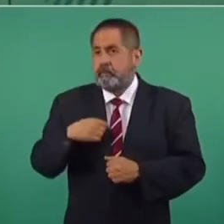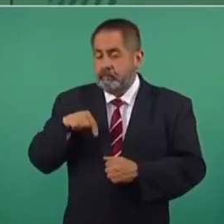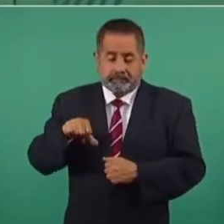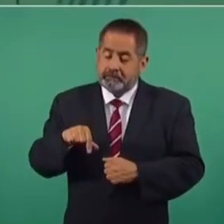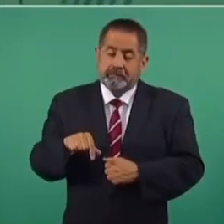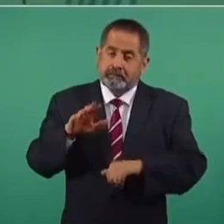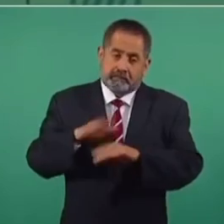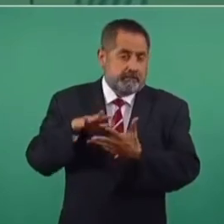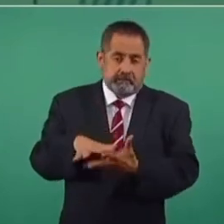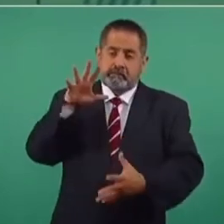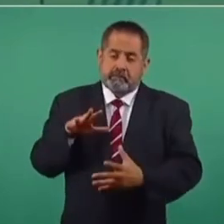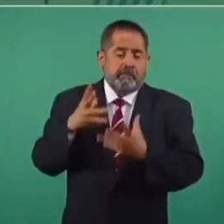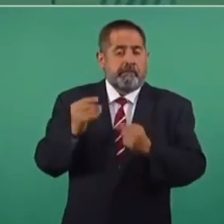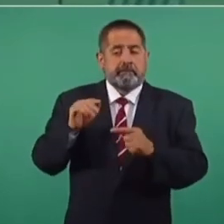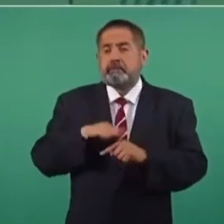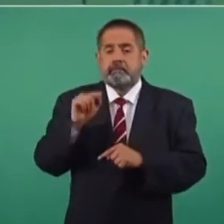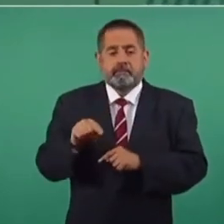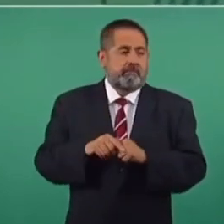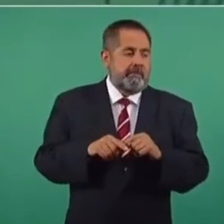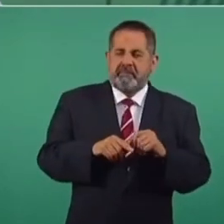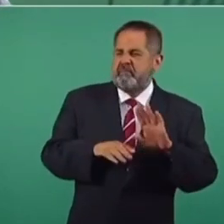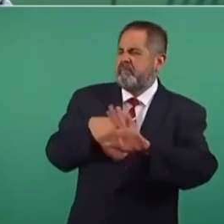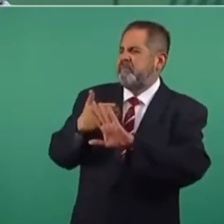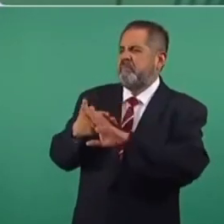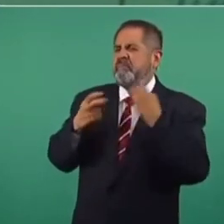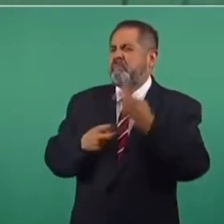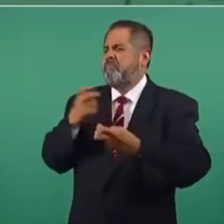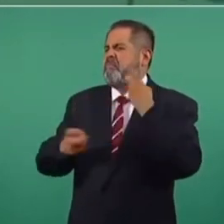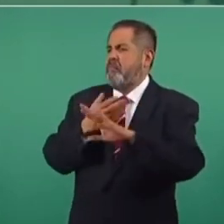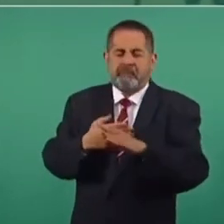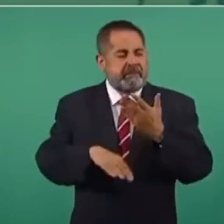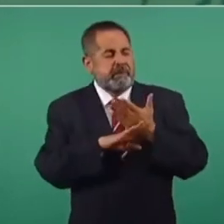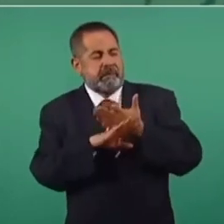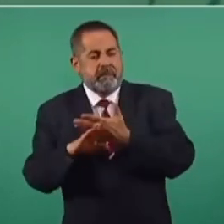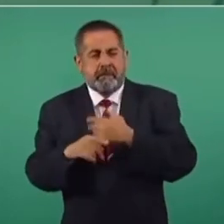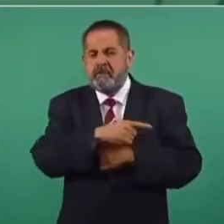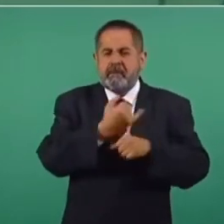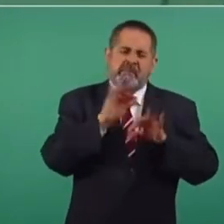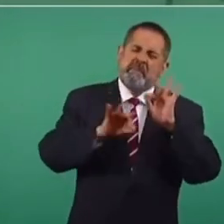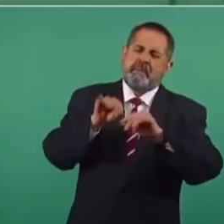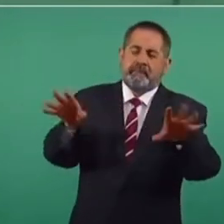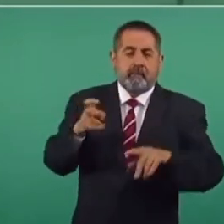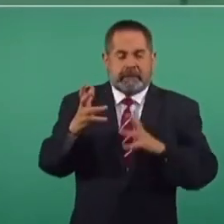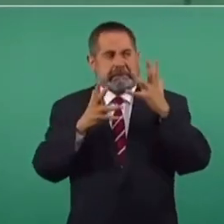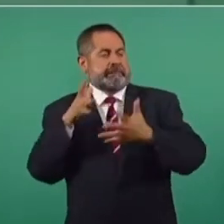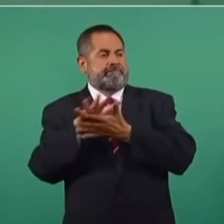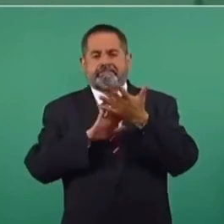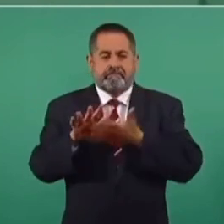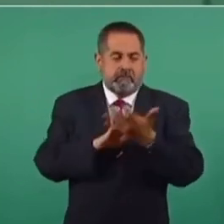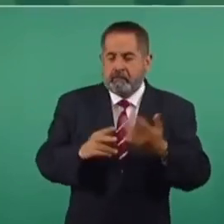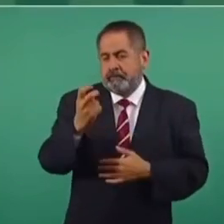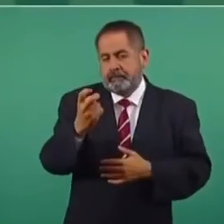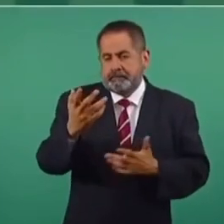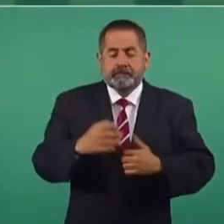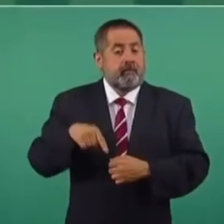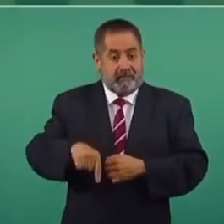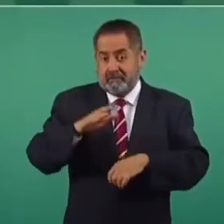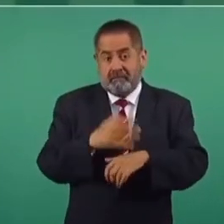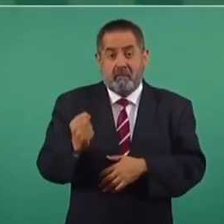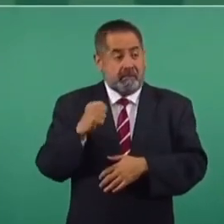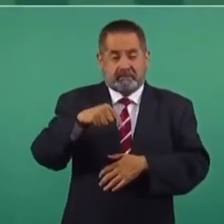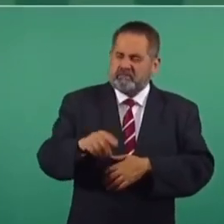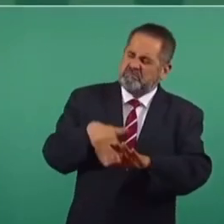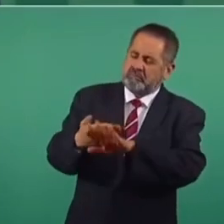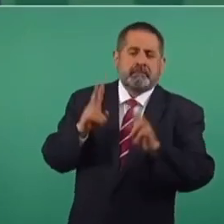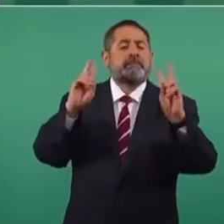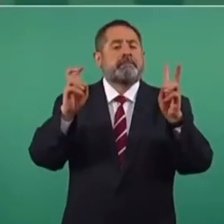hay más bombardeo de medios de información. Aquí es donde se resiente más